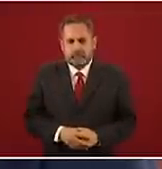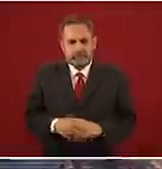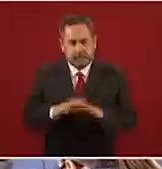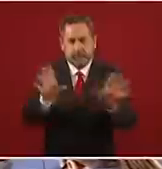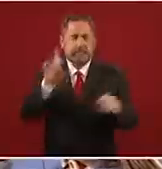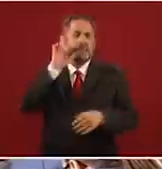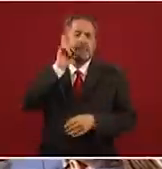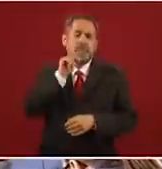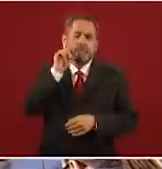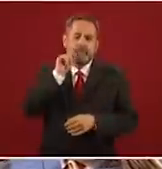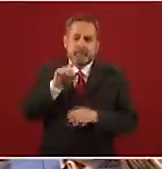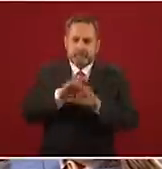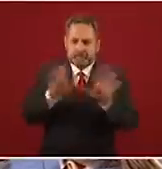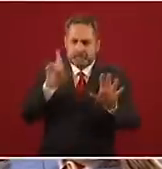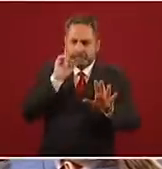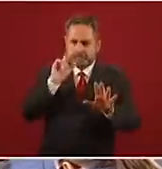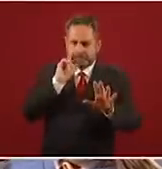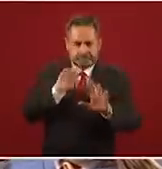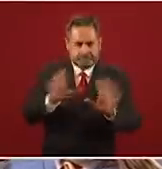Mañana